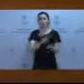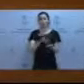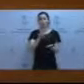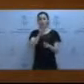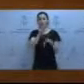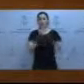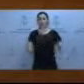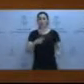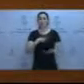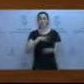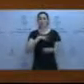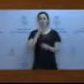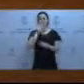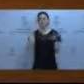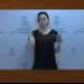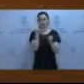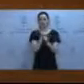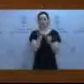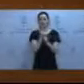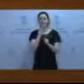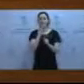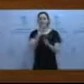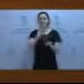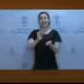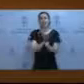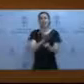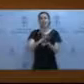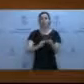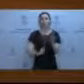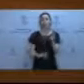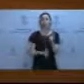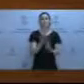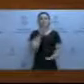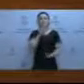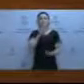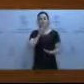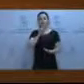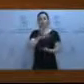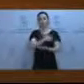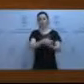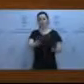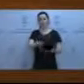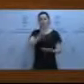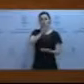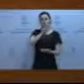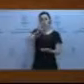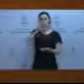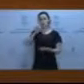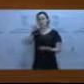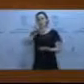empleados públicos del Principado supondría incrementar los créditos en un importe total de